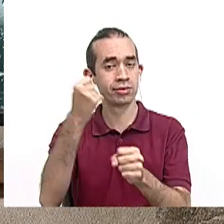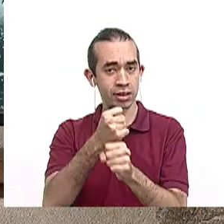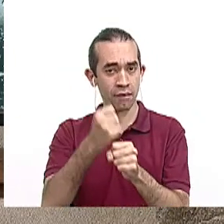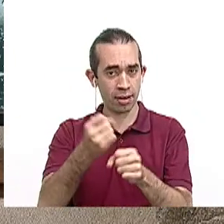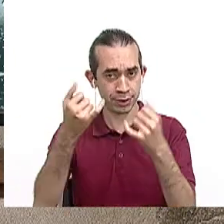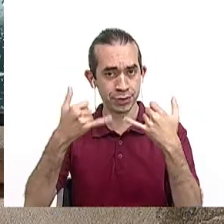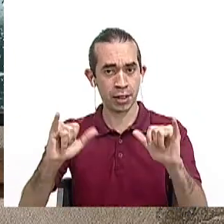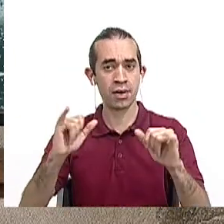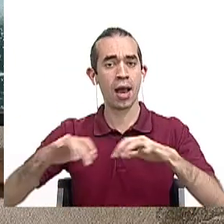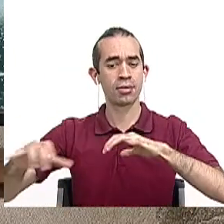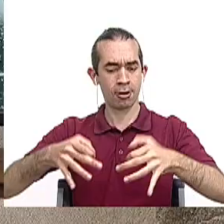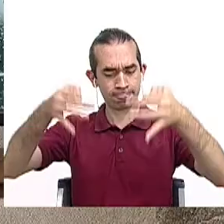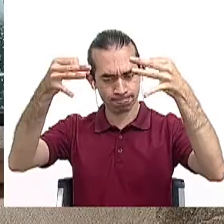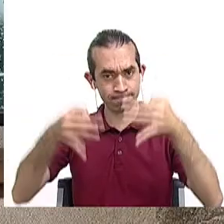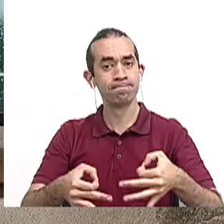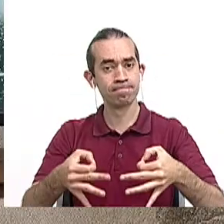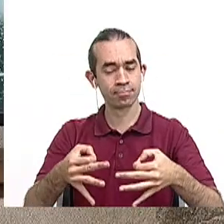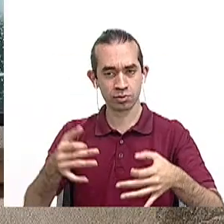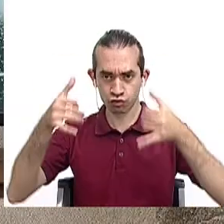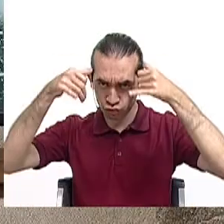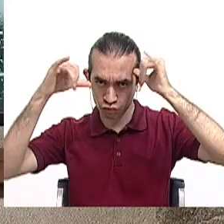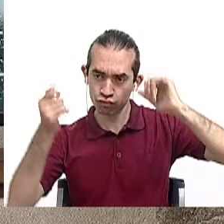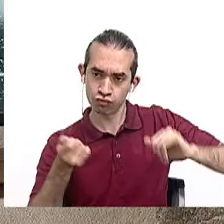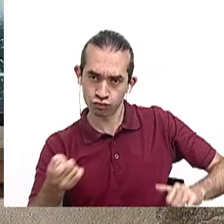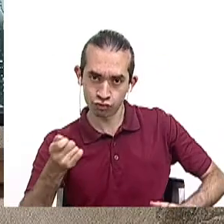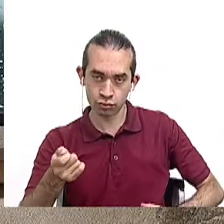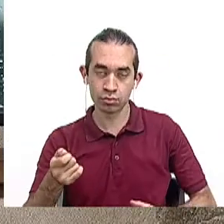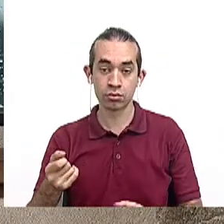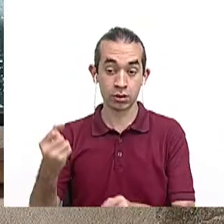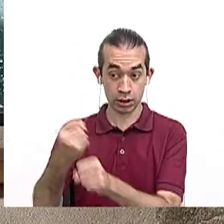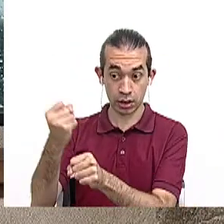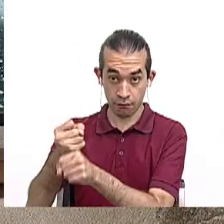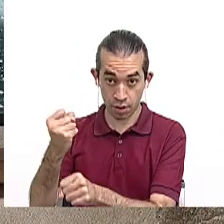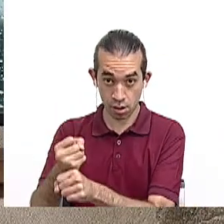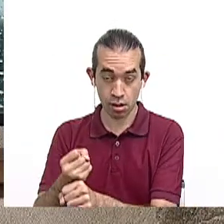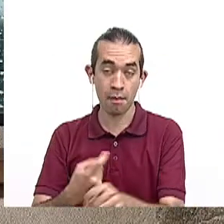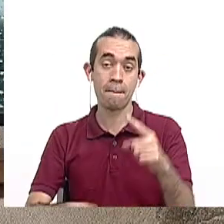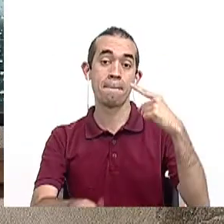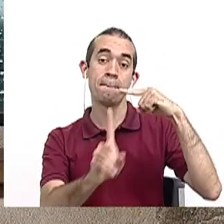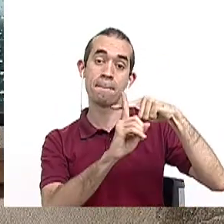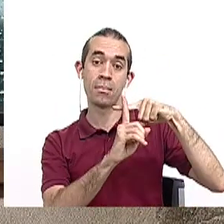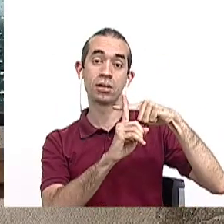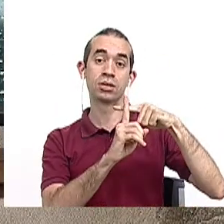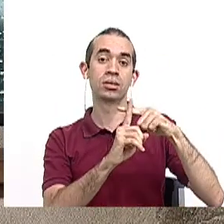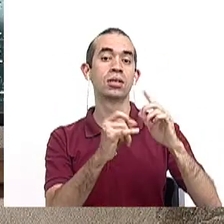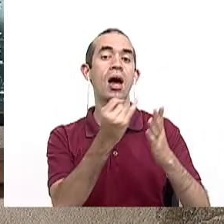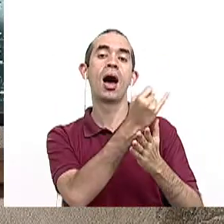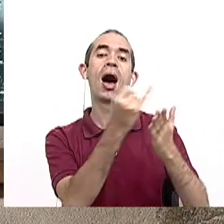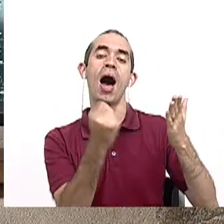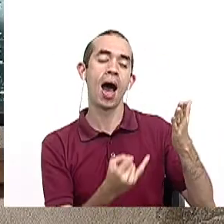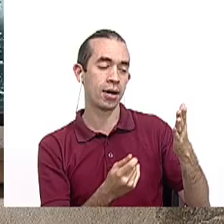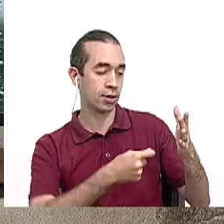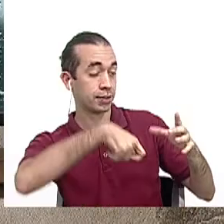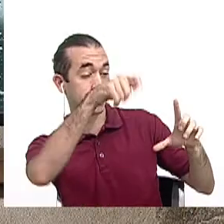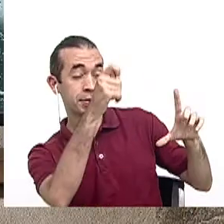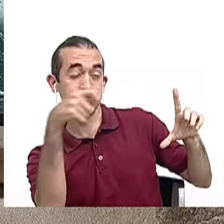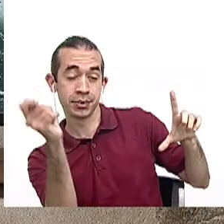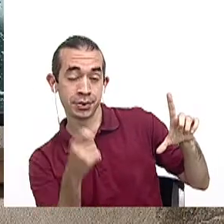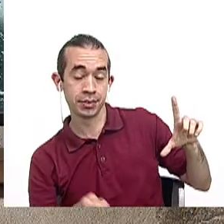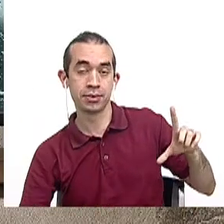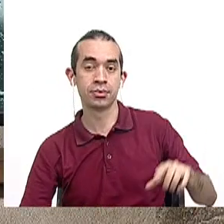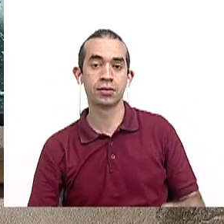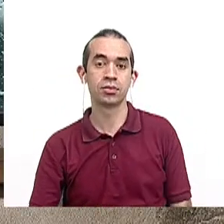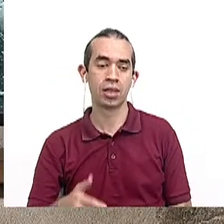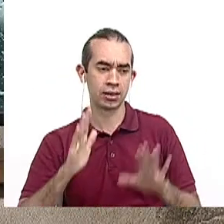digna actividad y no solamente en el ámbito productivo, sino también en el ámbito artesanal. Excelente, AC. Muchas